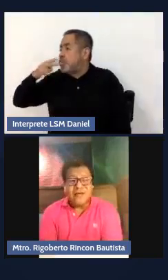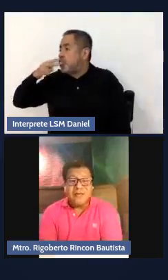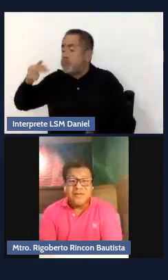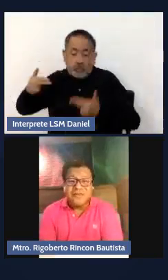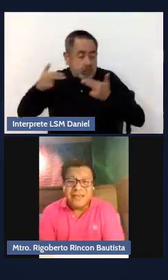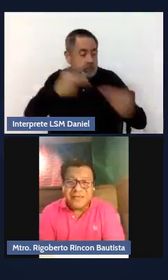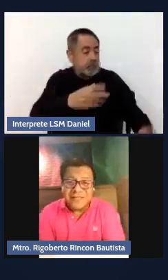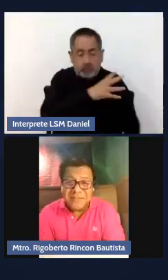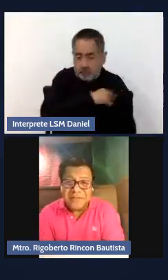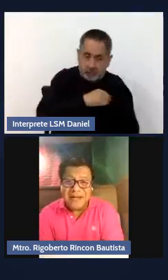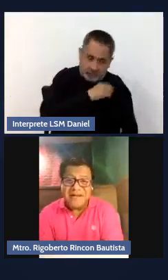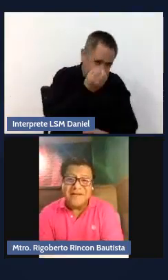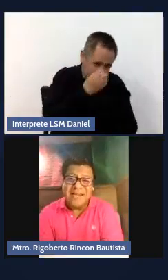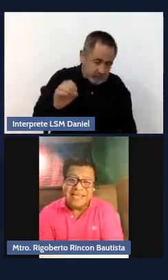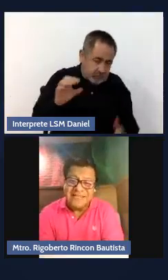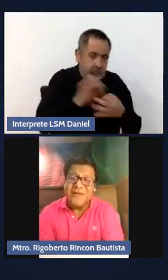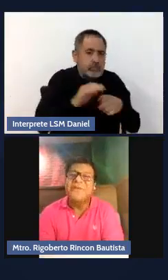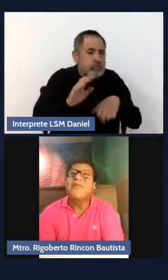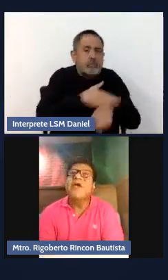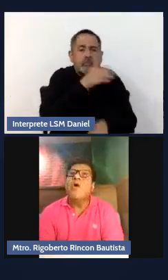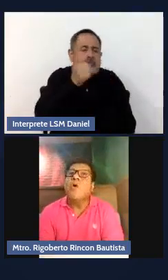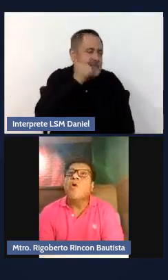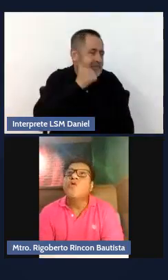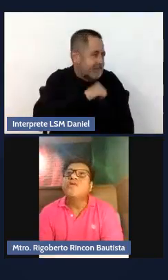nuestra primera afiliación o